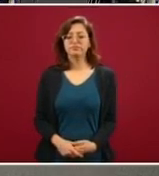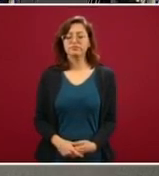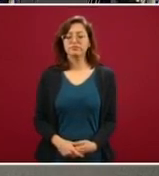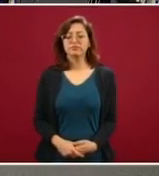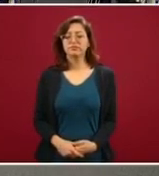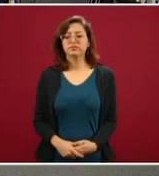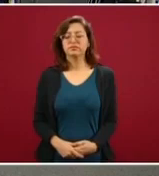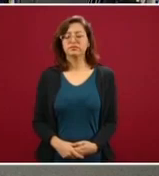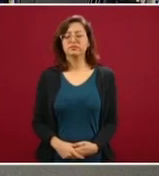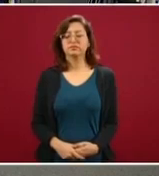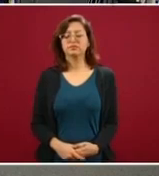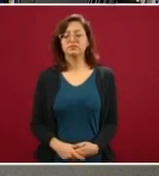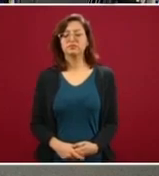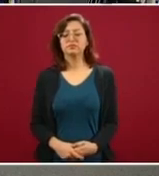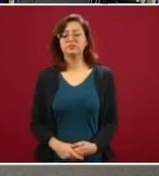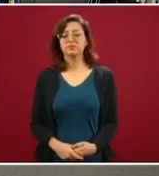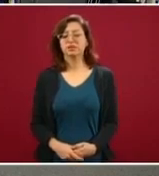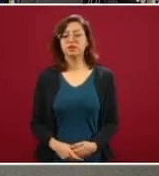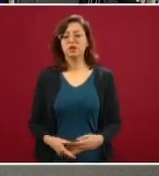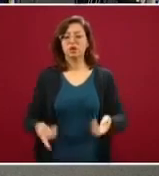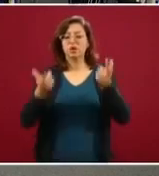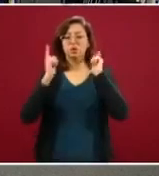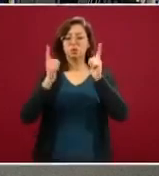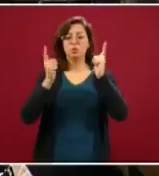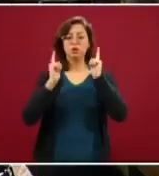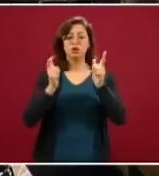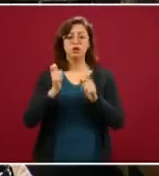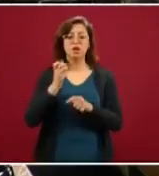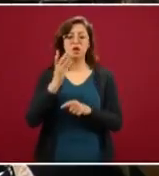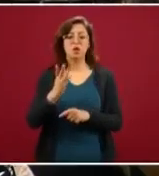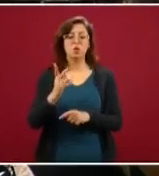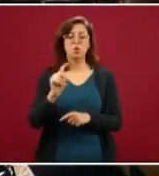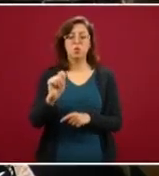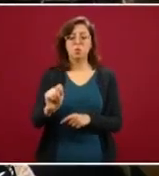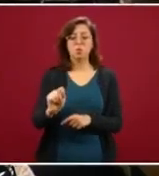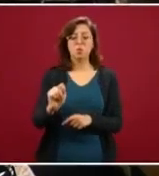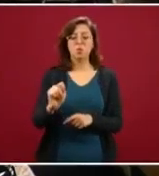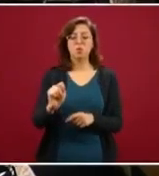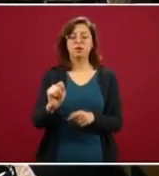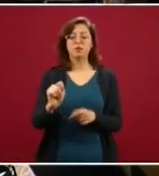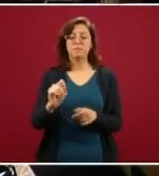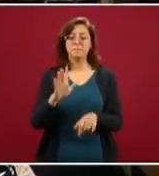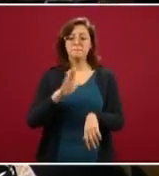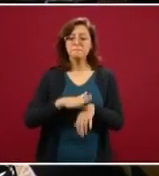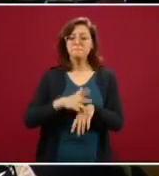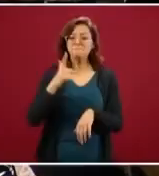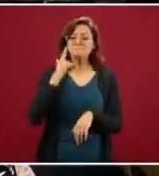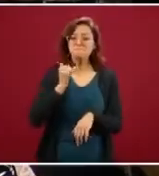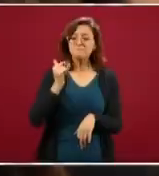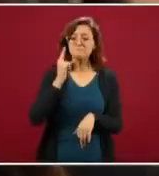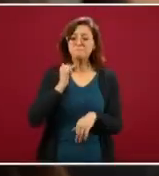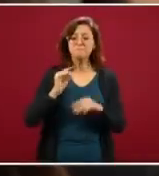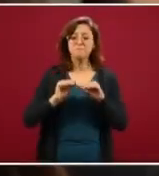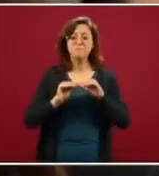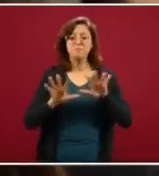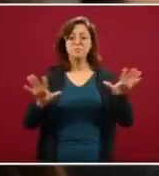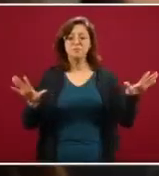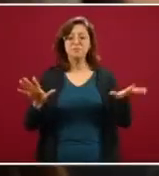esperanza que la 4T lo transforme, lo intensifique y aumente su cobertura,